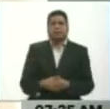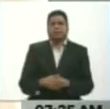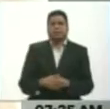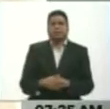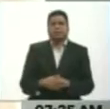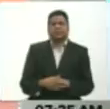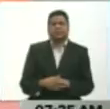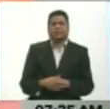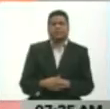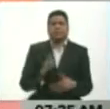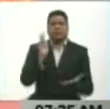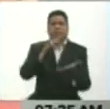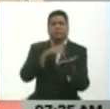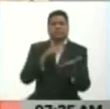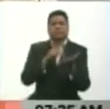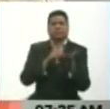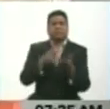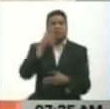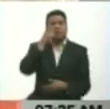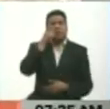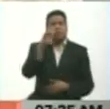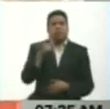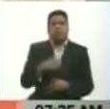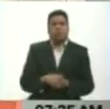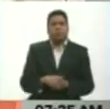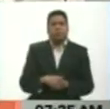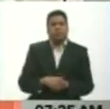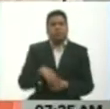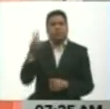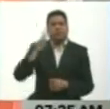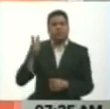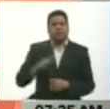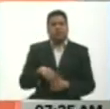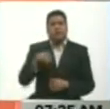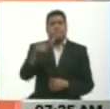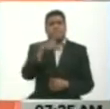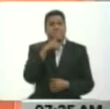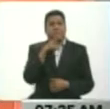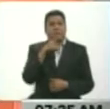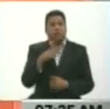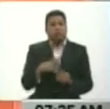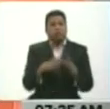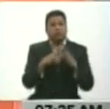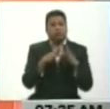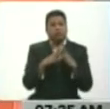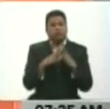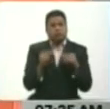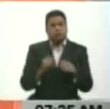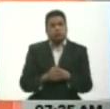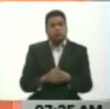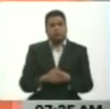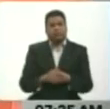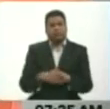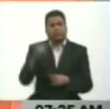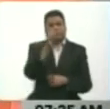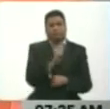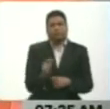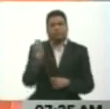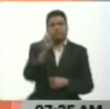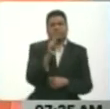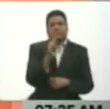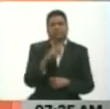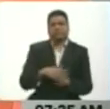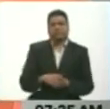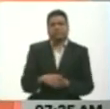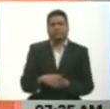supuesto, con la participación del pueblo, las inquietudes del pueblo venezolano, las preguntas que hagan a través de las redes sociales, arroba BTV Canal 8, arroba BTV El